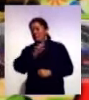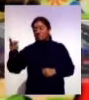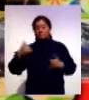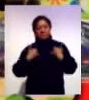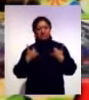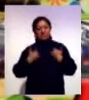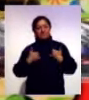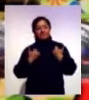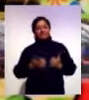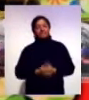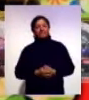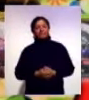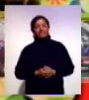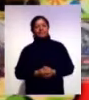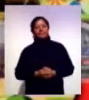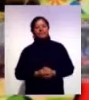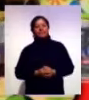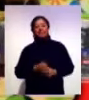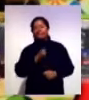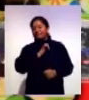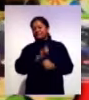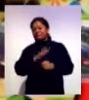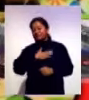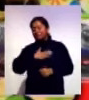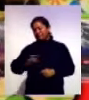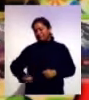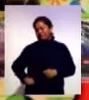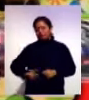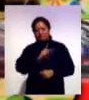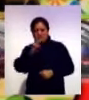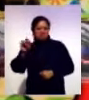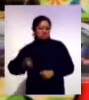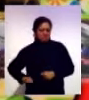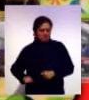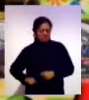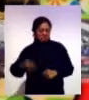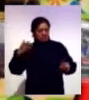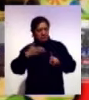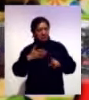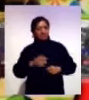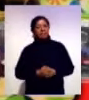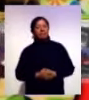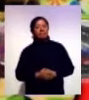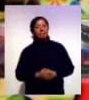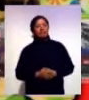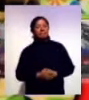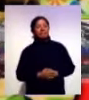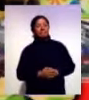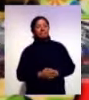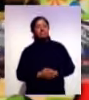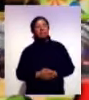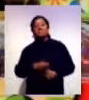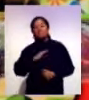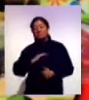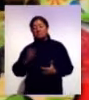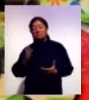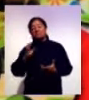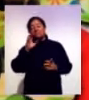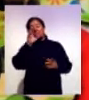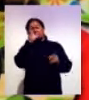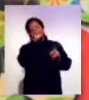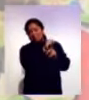jóvenes, y especialmente aquellos en los que están interesados en esta área, ya que les permite no solamente quedarse con lo que les